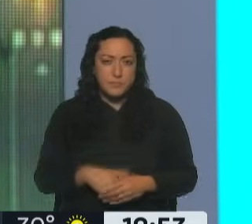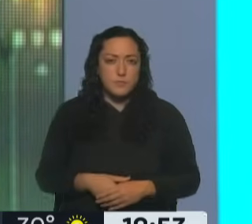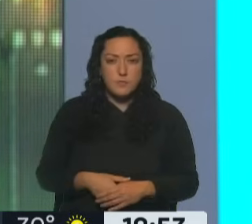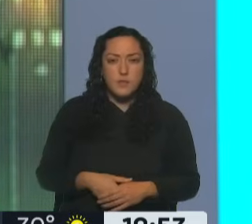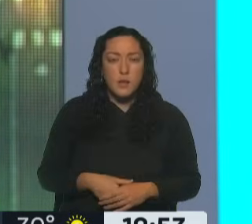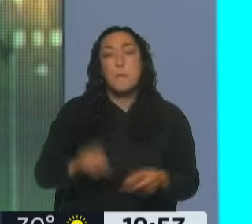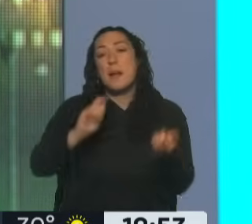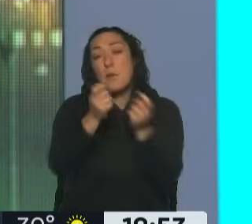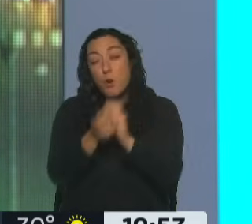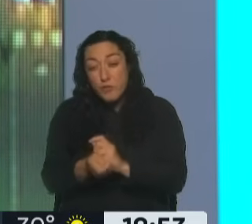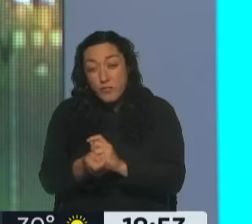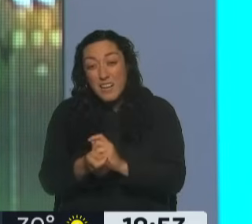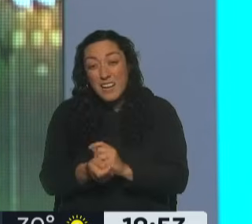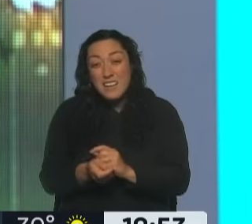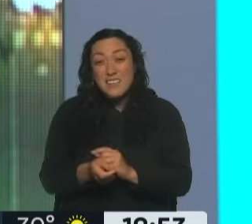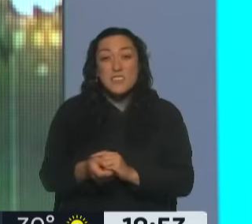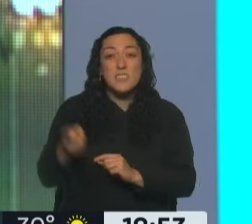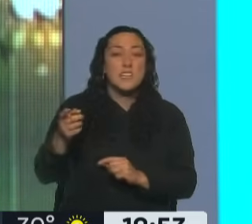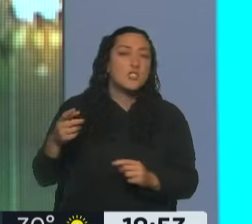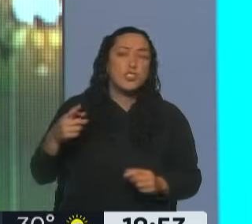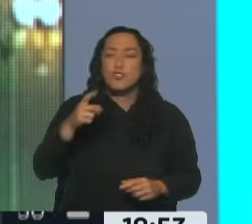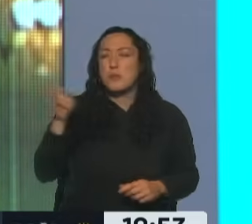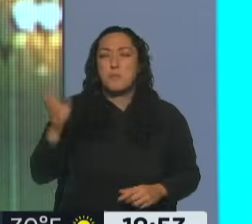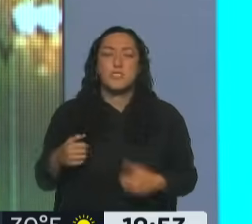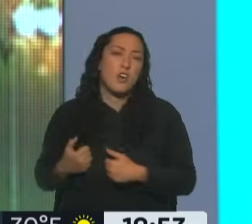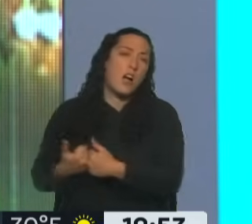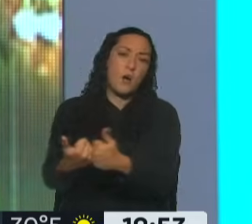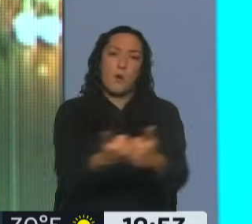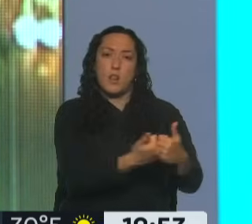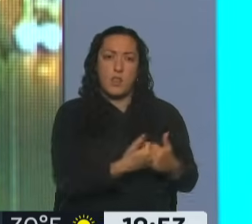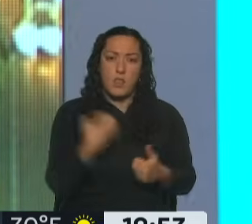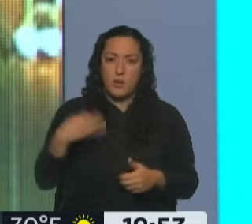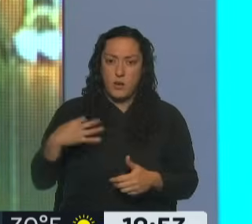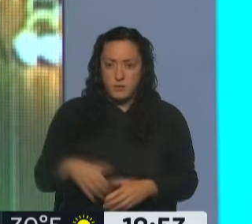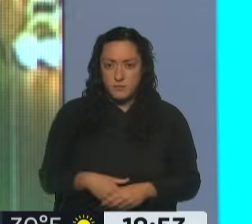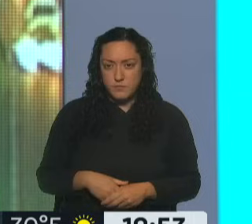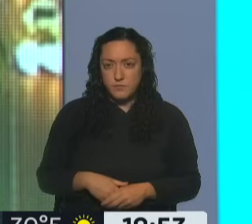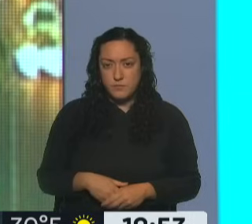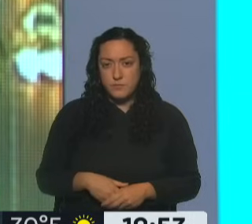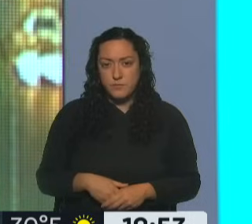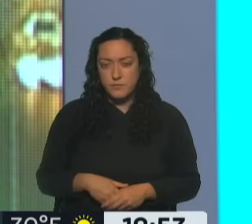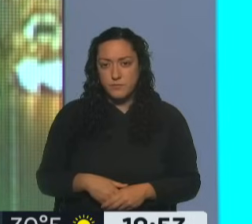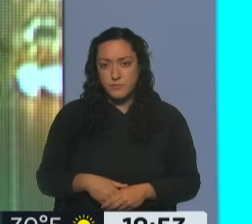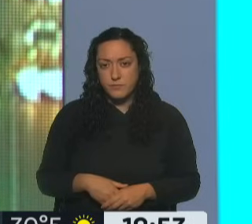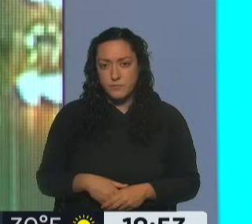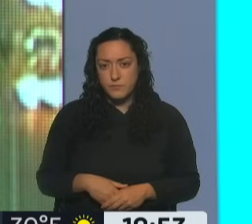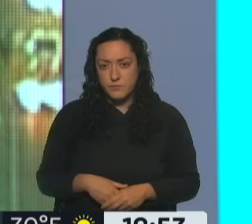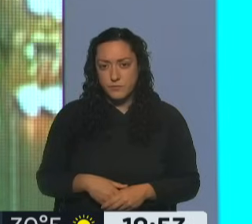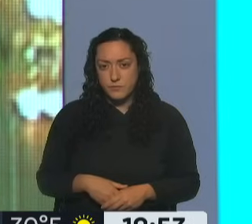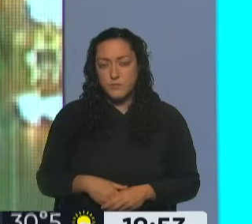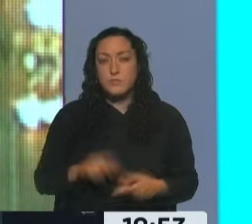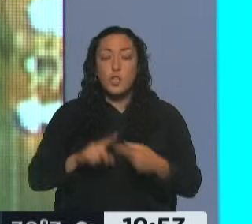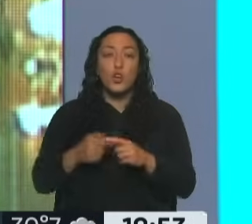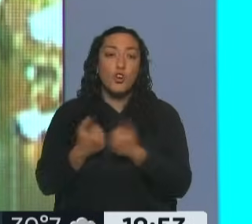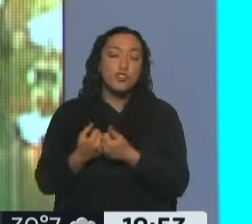se tienen que poner, acuerdo tiene que ser por todos, sí. unanimidad. Digamos, hay una cantidad de cosas que necesitan reformas de